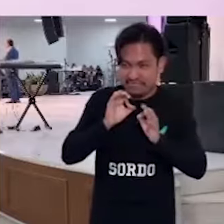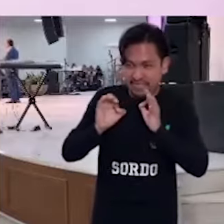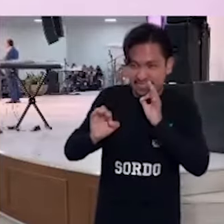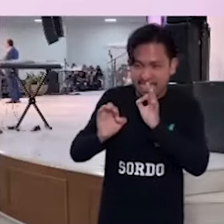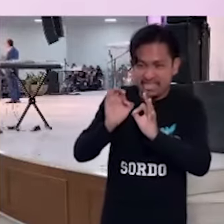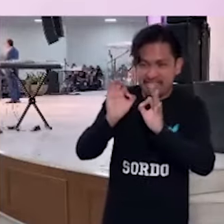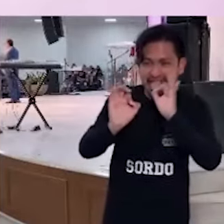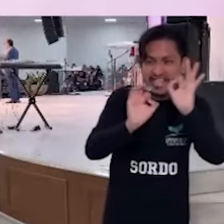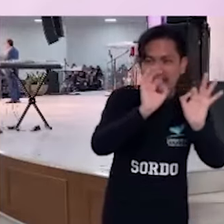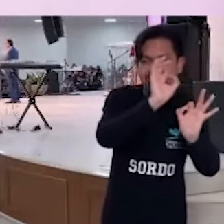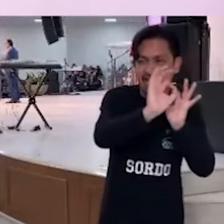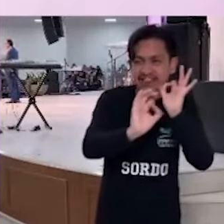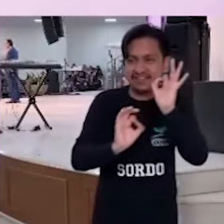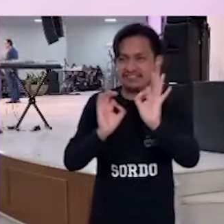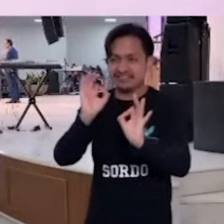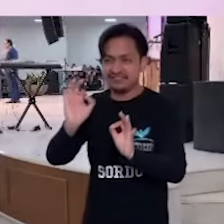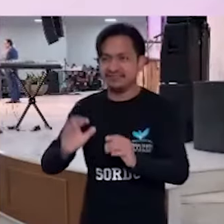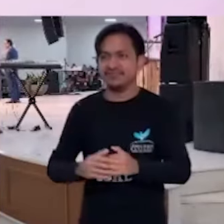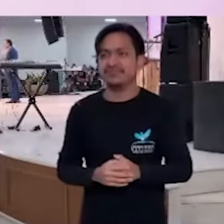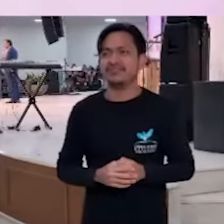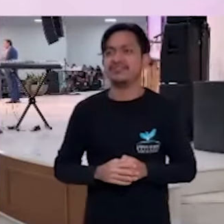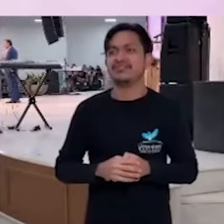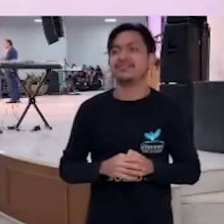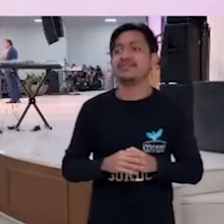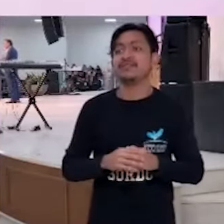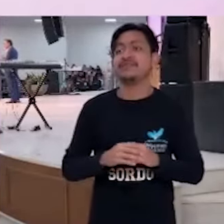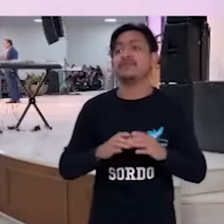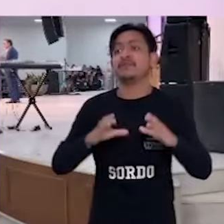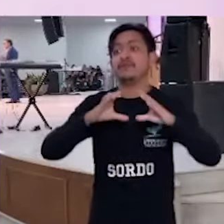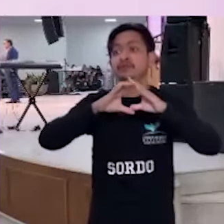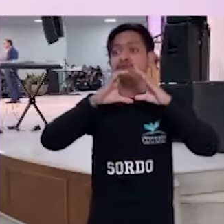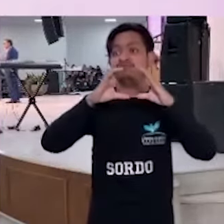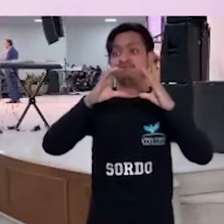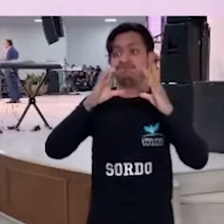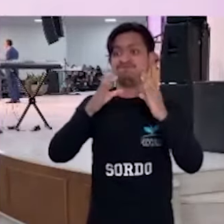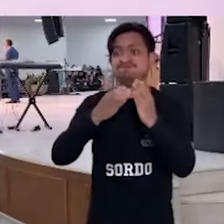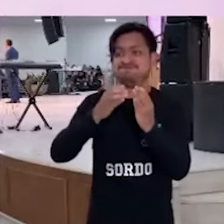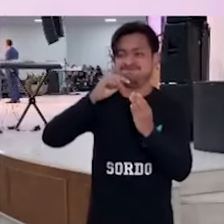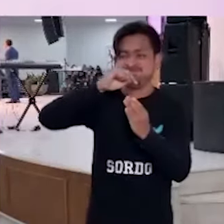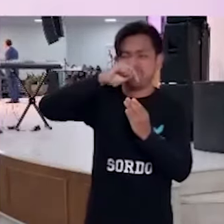Cristo, alrededor de todo el mundo. El área sexual, la inmoralidad sexual.